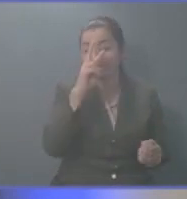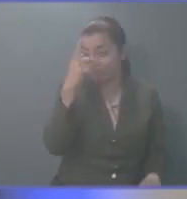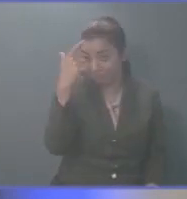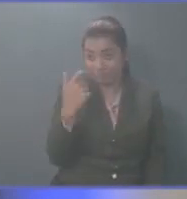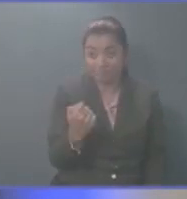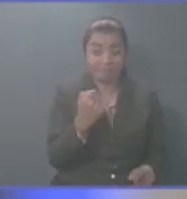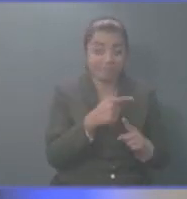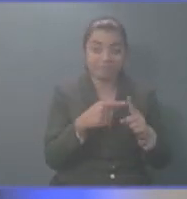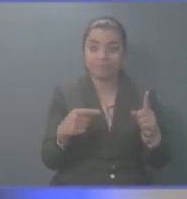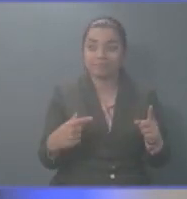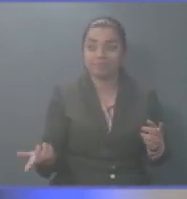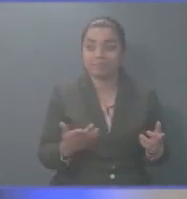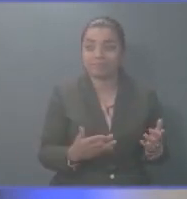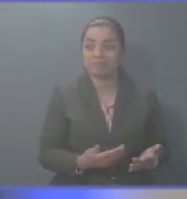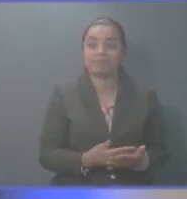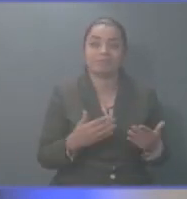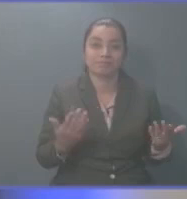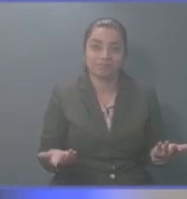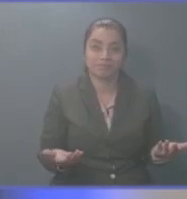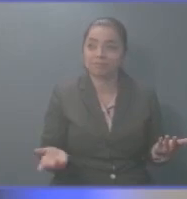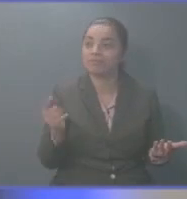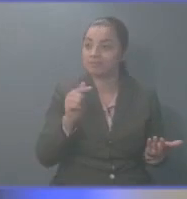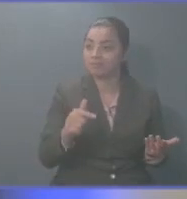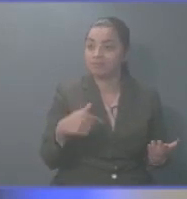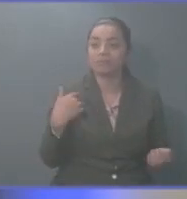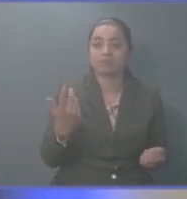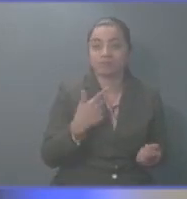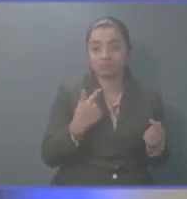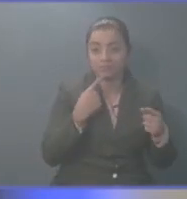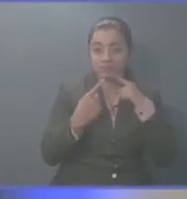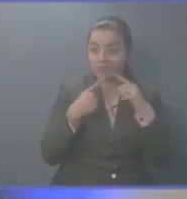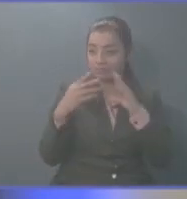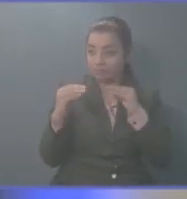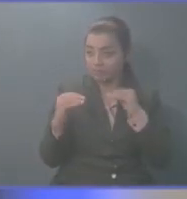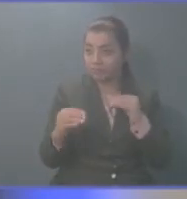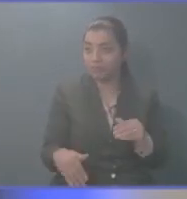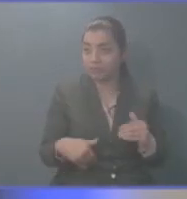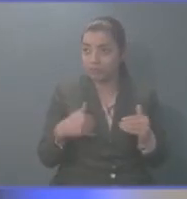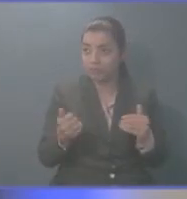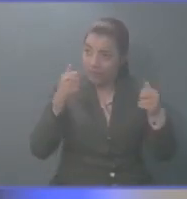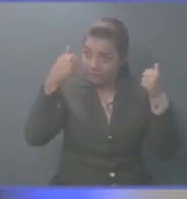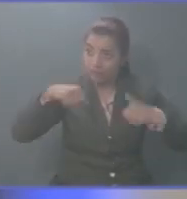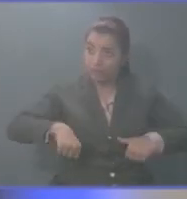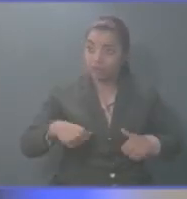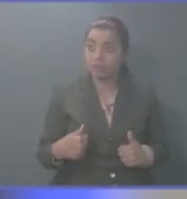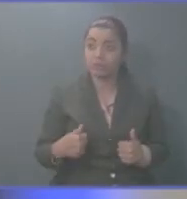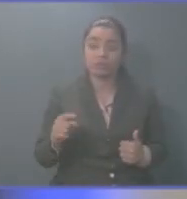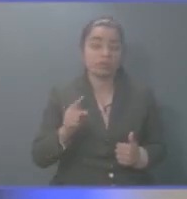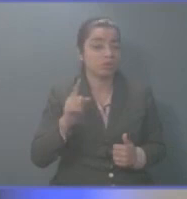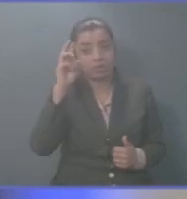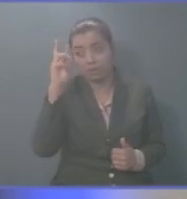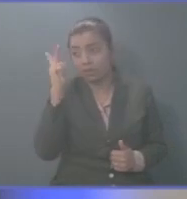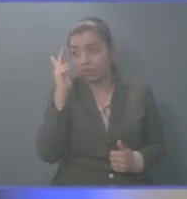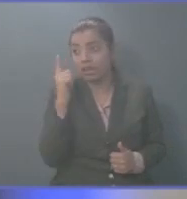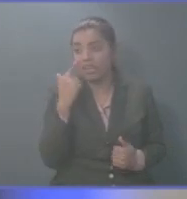medio desde entonces. Pero ¿qué pasa? Nosotros le autorizamos la negociación, y el hecho de que se la autoricemos no quiere decir que